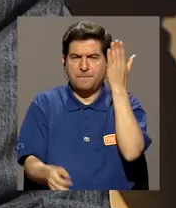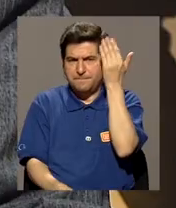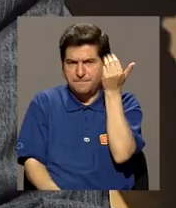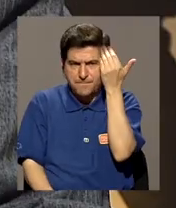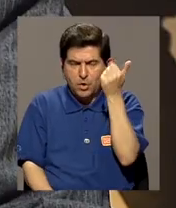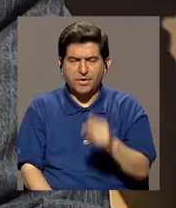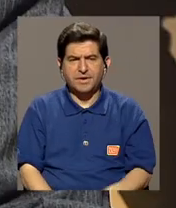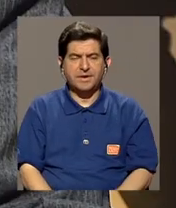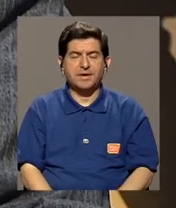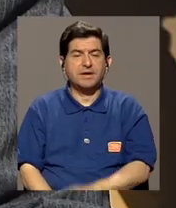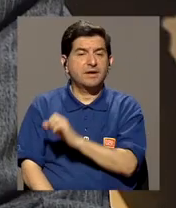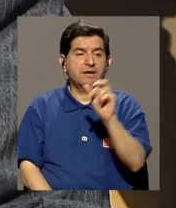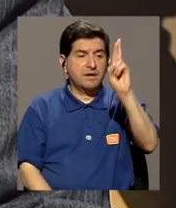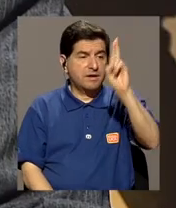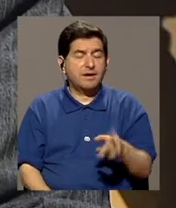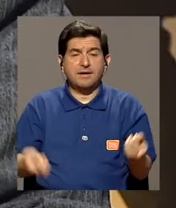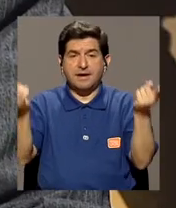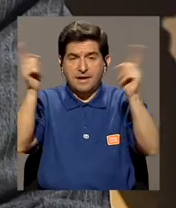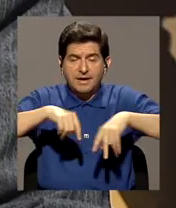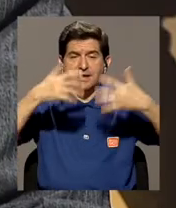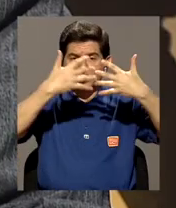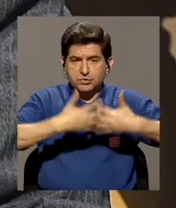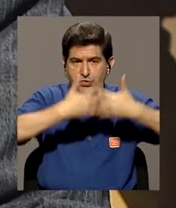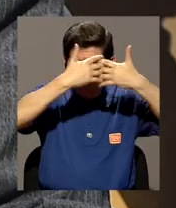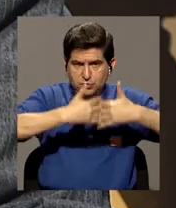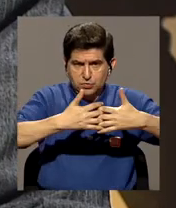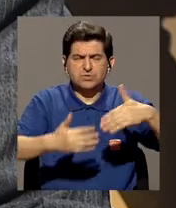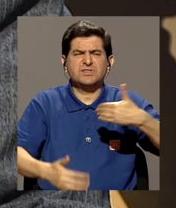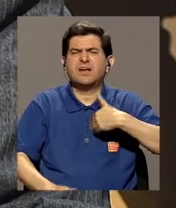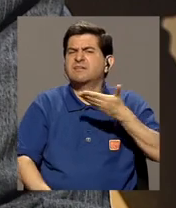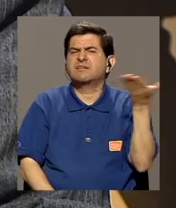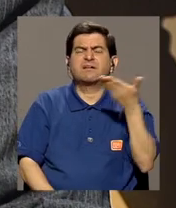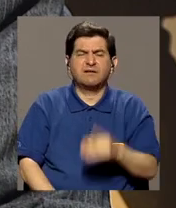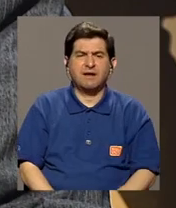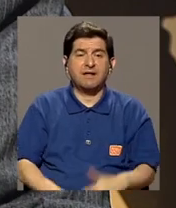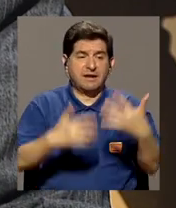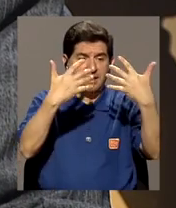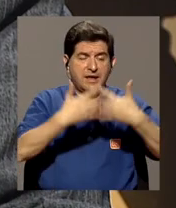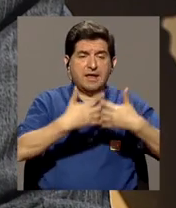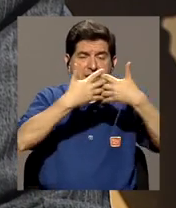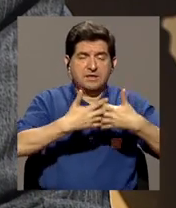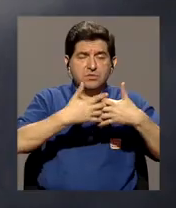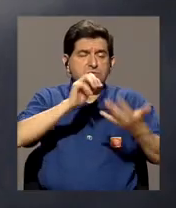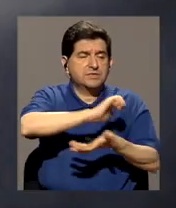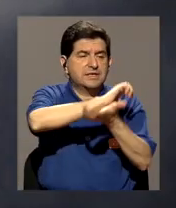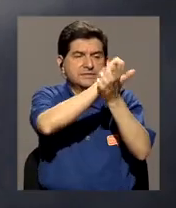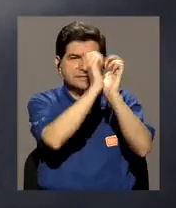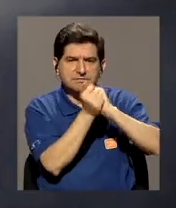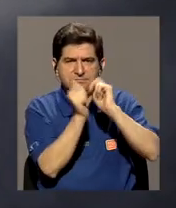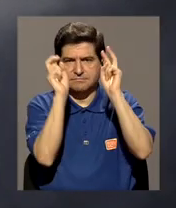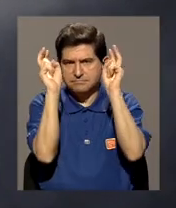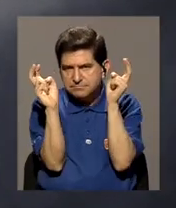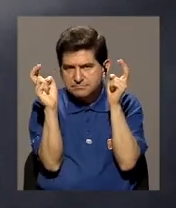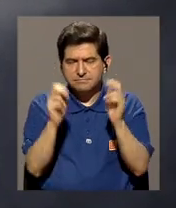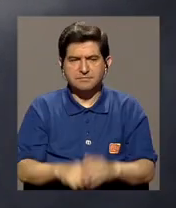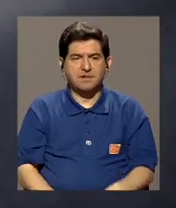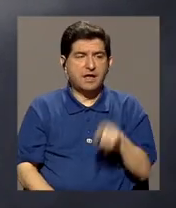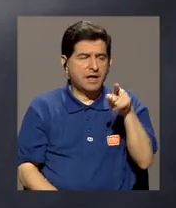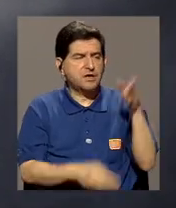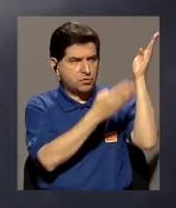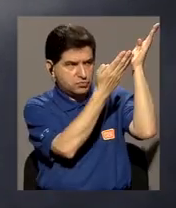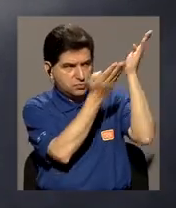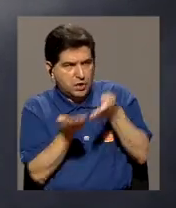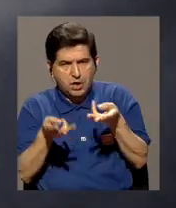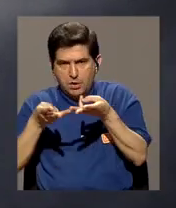en costa rica en el caso de la industria lo que tenemos fundamentalmente son industrias de transformación que importan